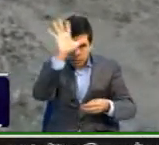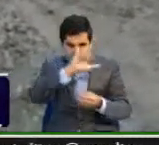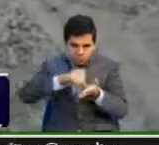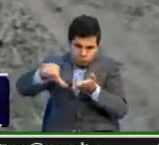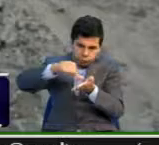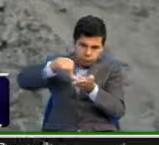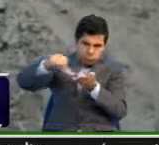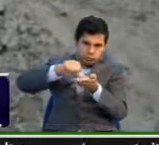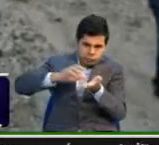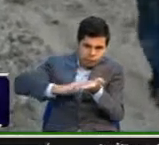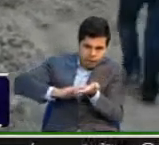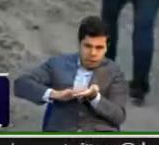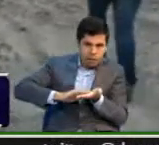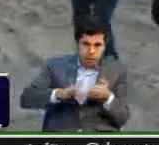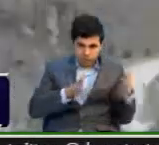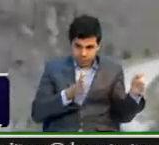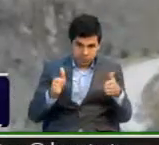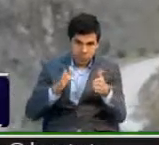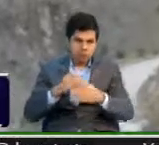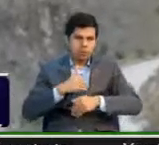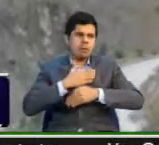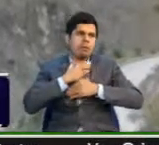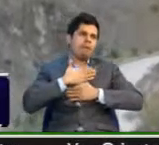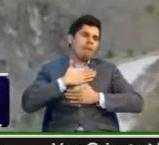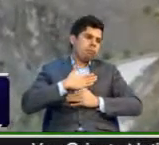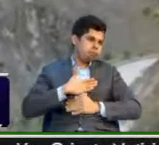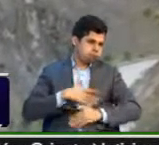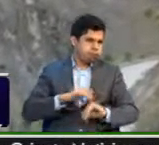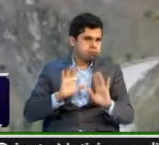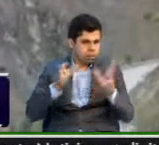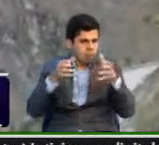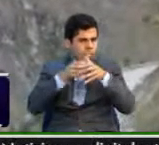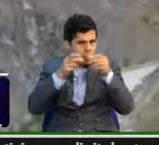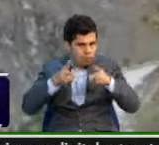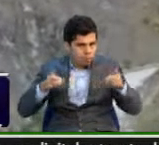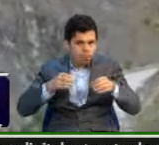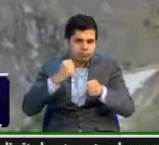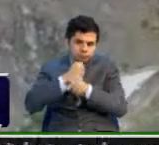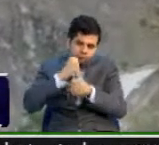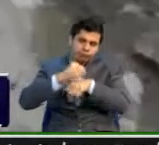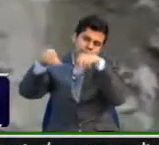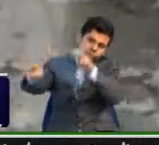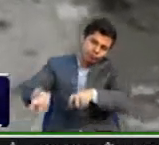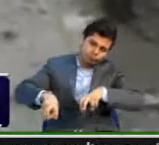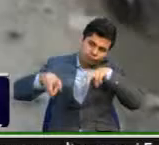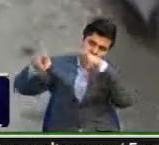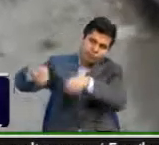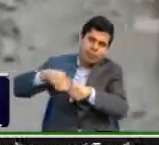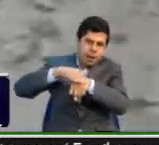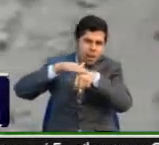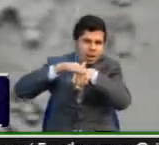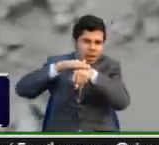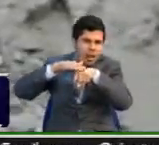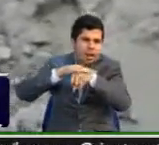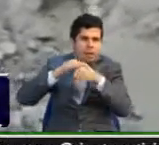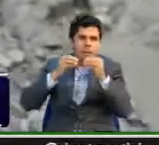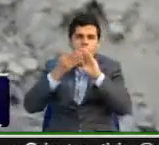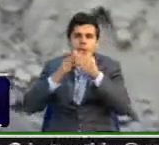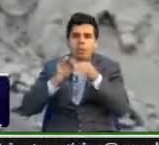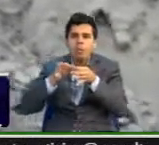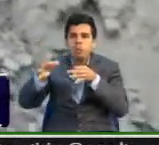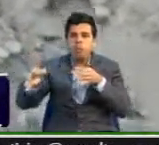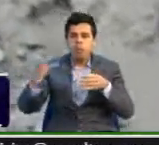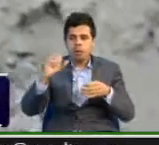invertir en la recuperación de esta vía da un parte de tranquilidad al gremio de productores de durazno y a la comunidad de esos dos